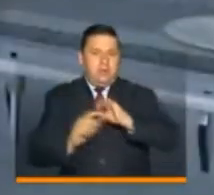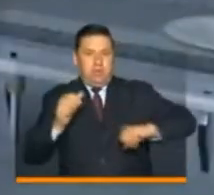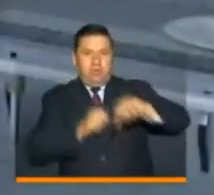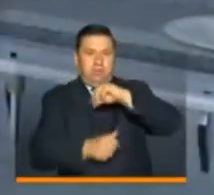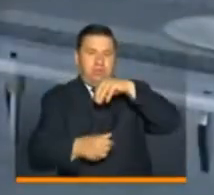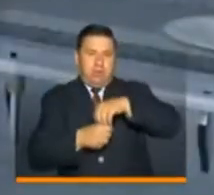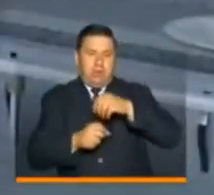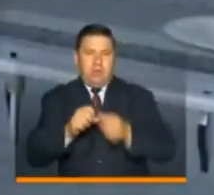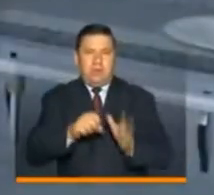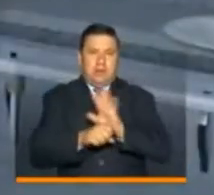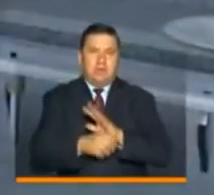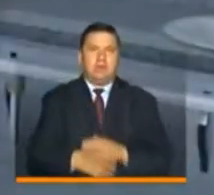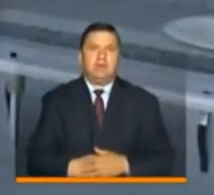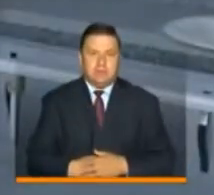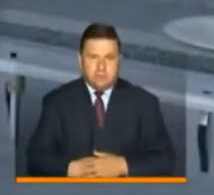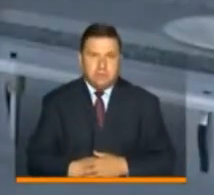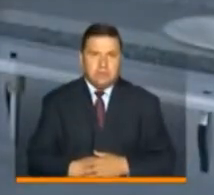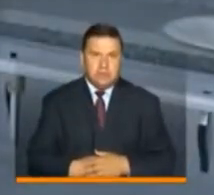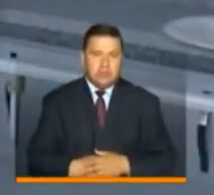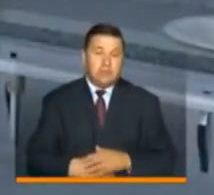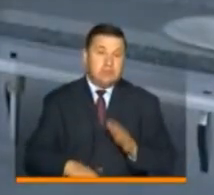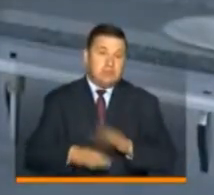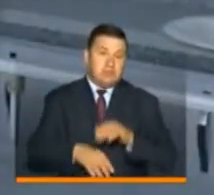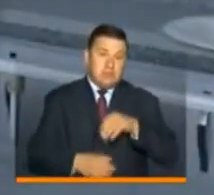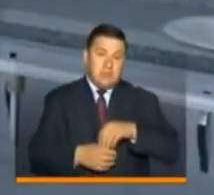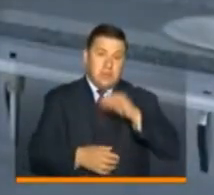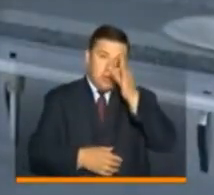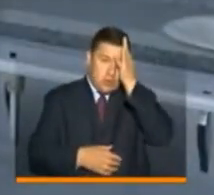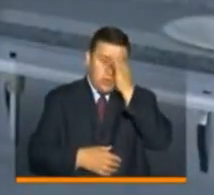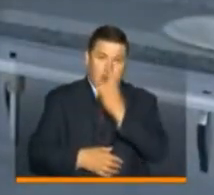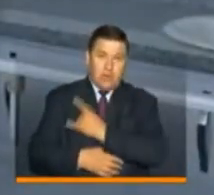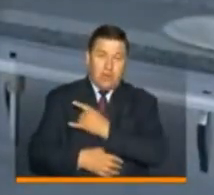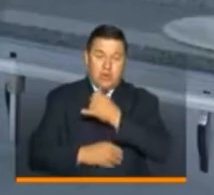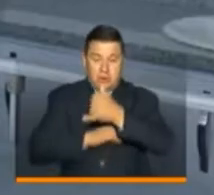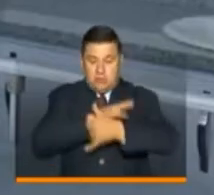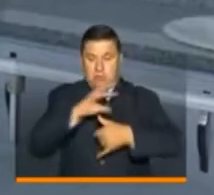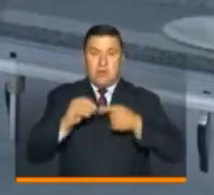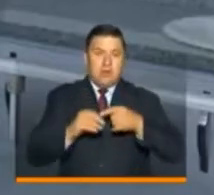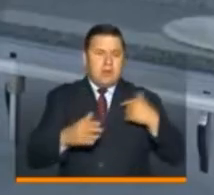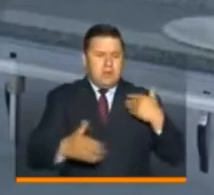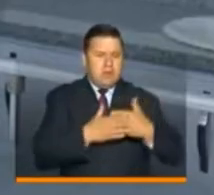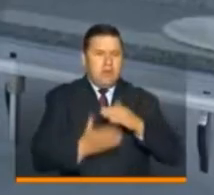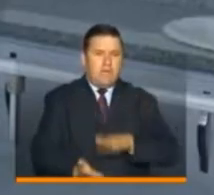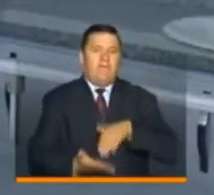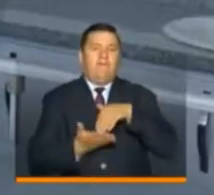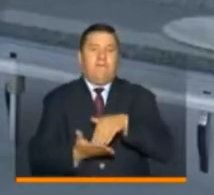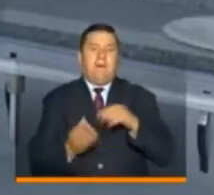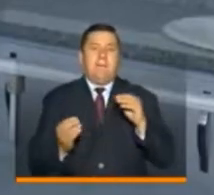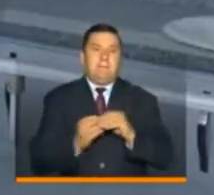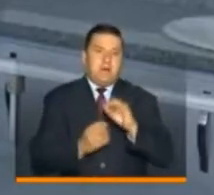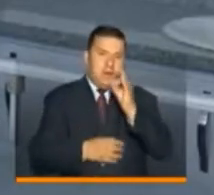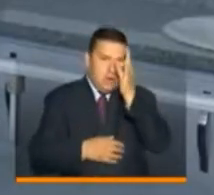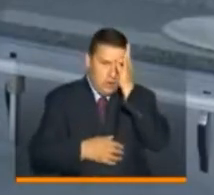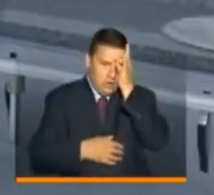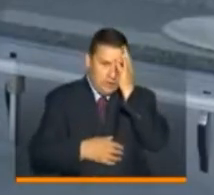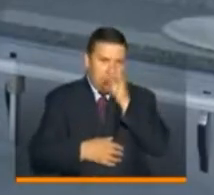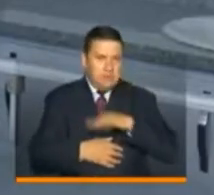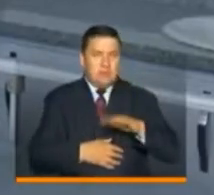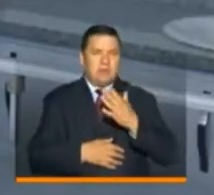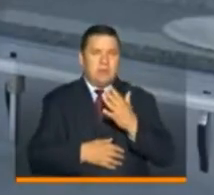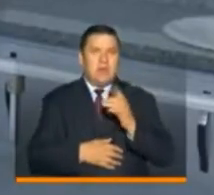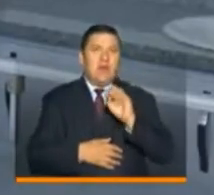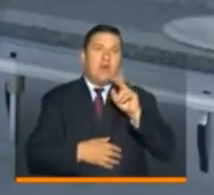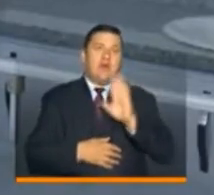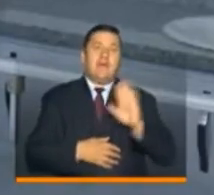realizado durante la pandemia. Al igual que este hospital, que el Universitario del Caribe, hemos venido fortaleciendo otros hospitales de